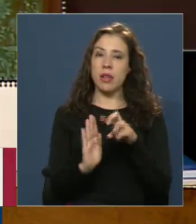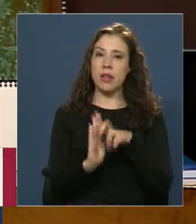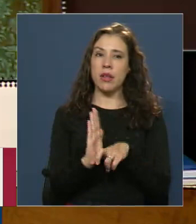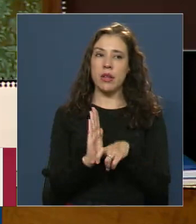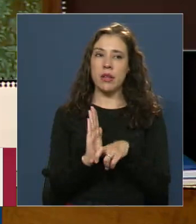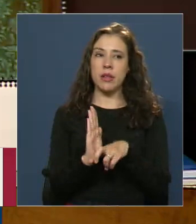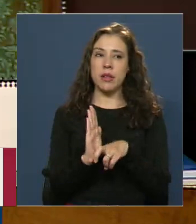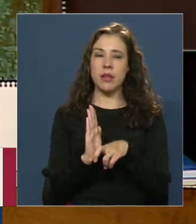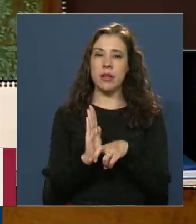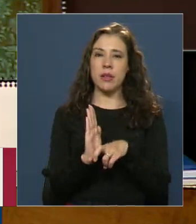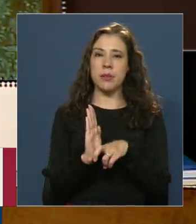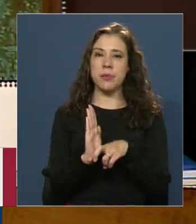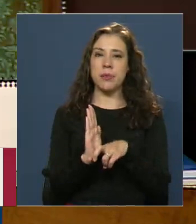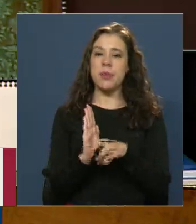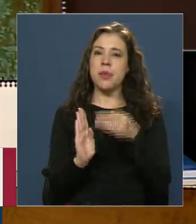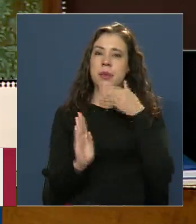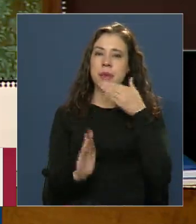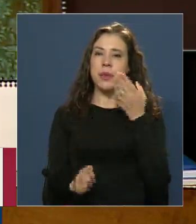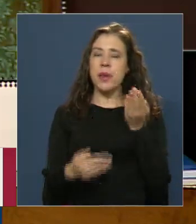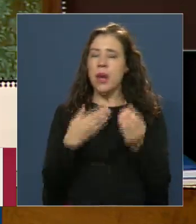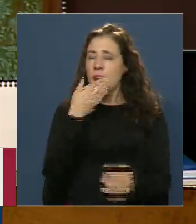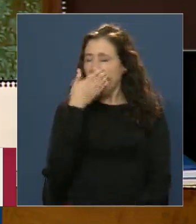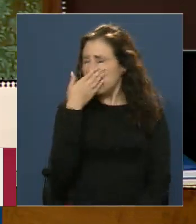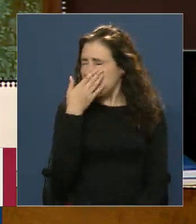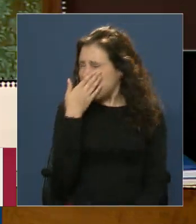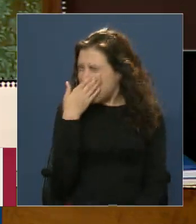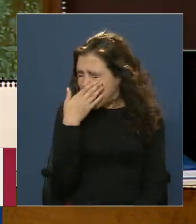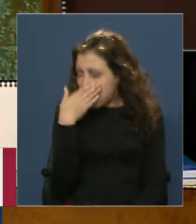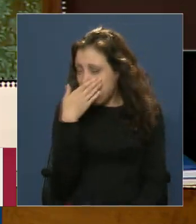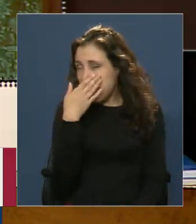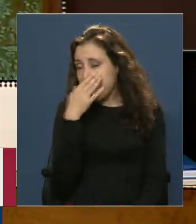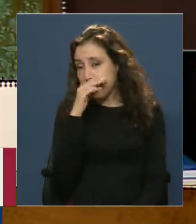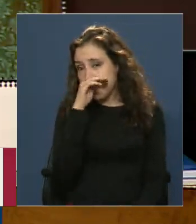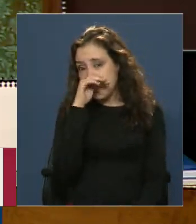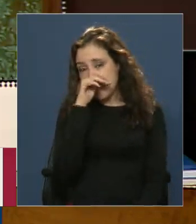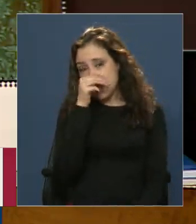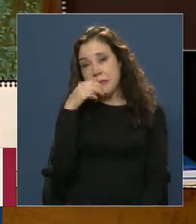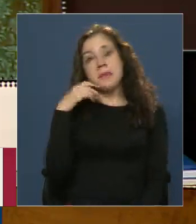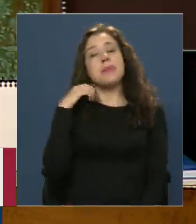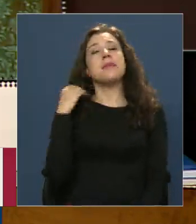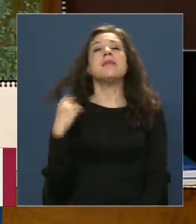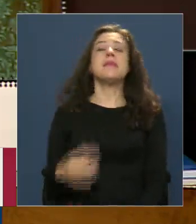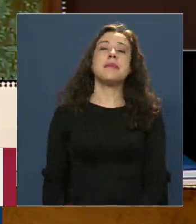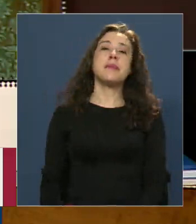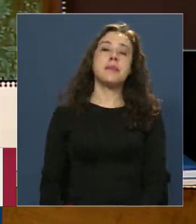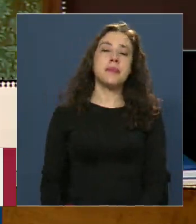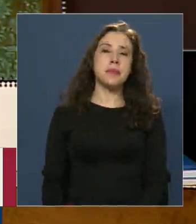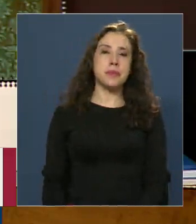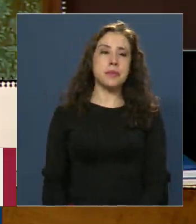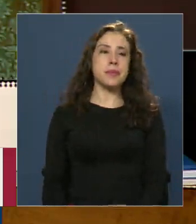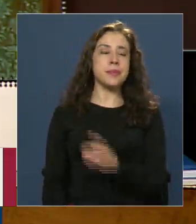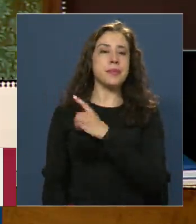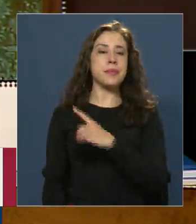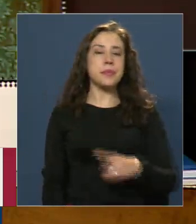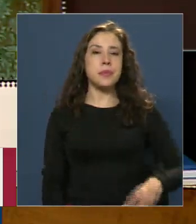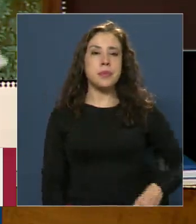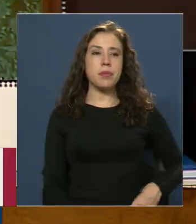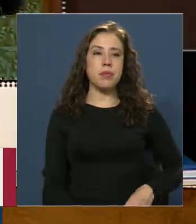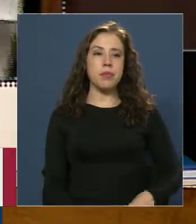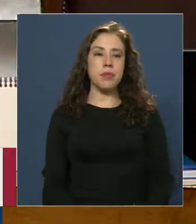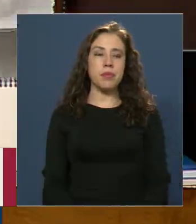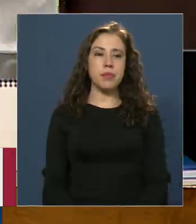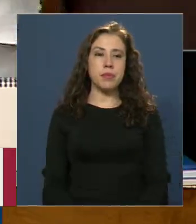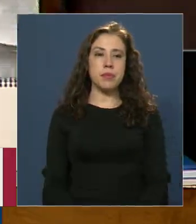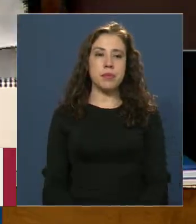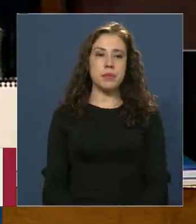proyecto, corresponde hacer uso de la palabra al honorable diputado